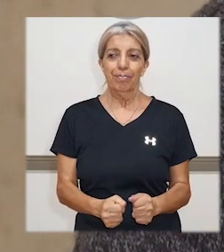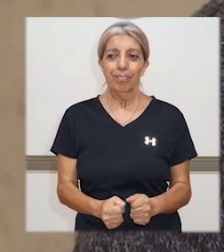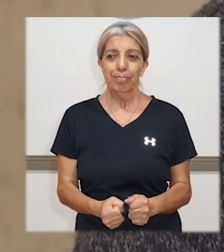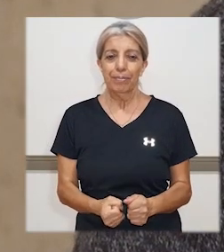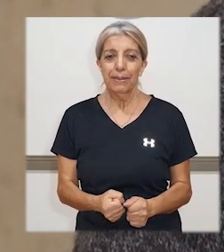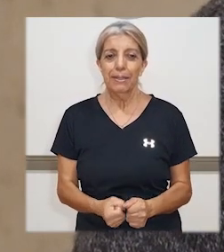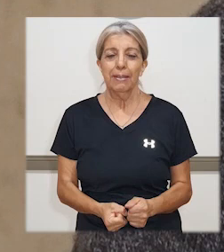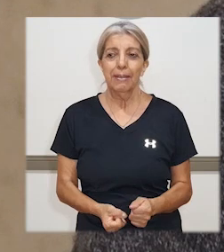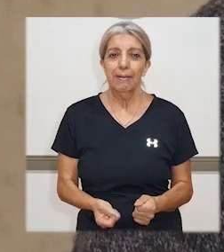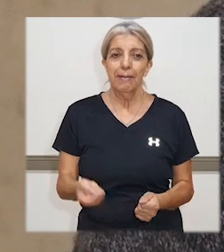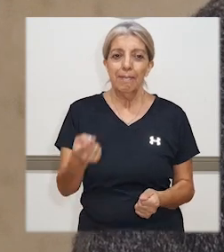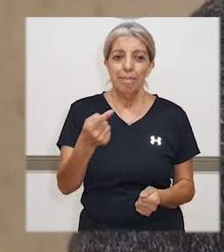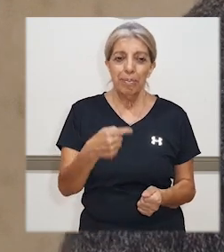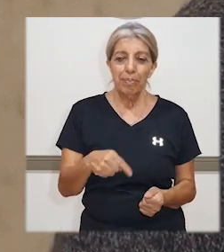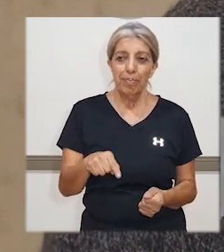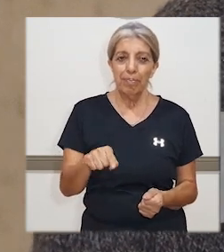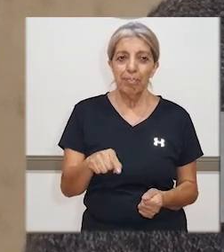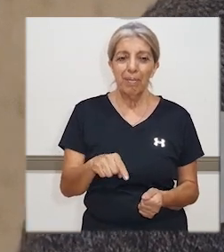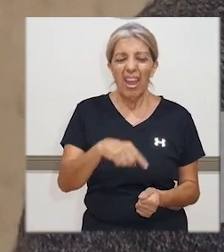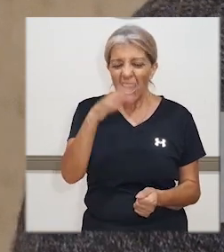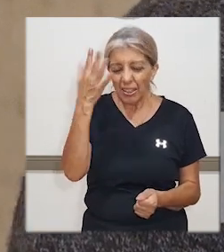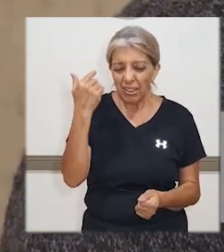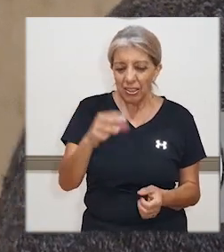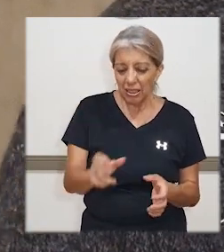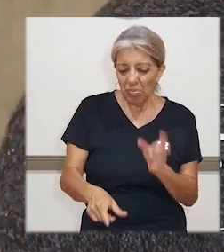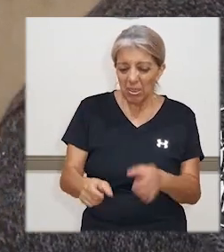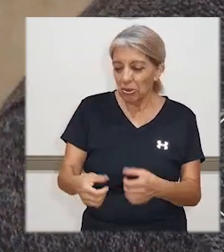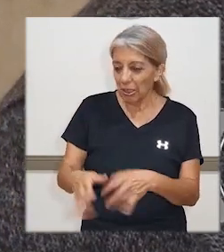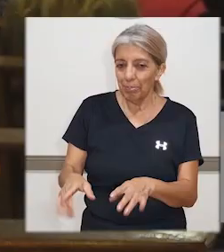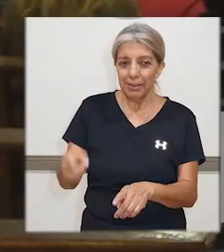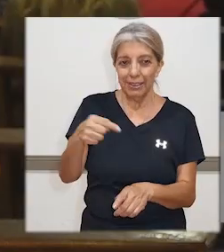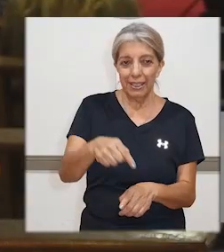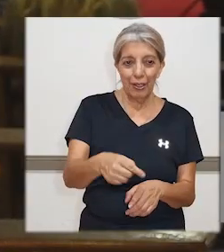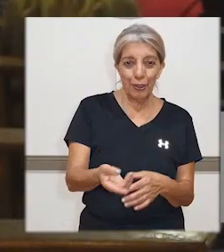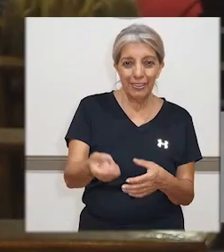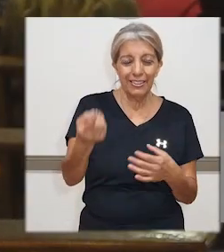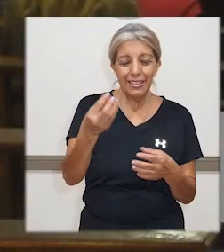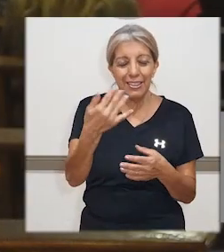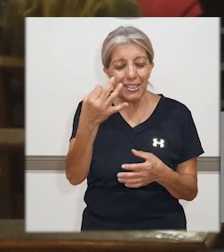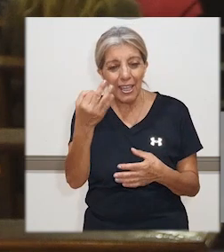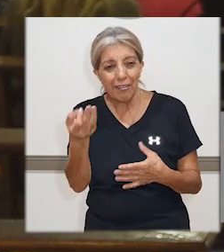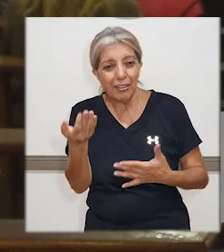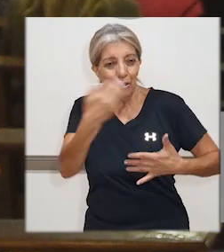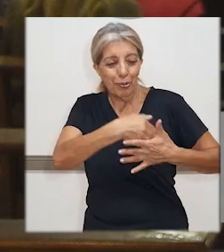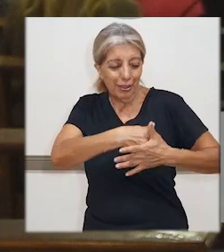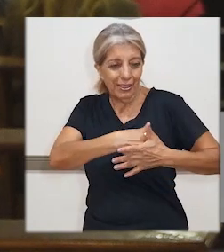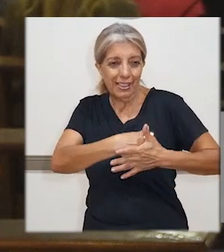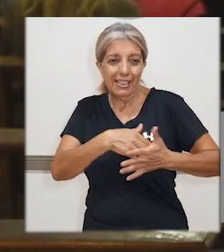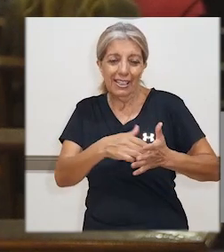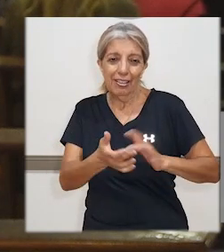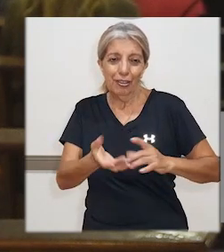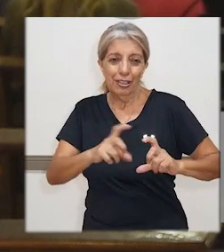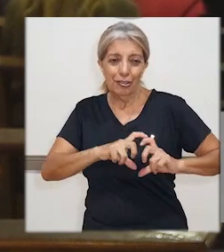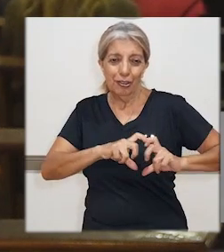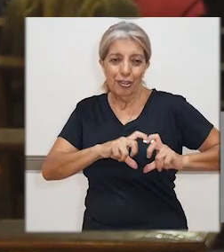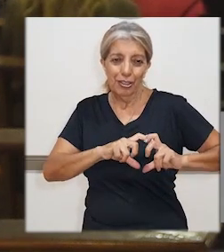han vuelto al pastor y guardián de ustedes. Palabra de Dios. Te alabamos, Señor.